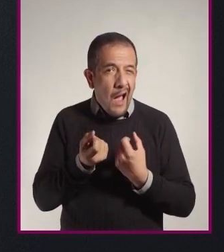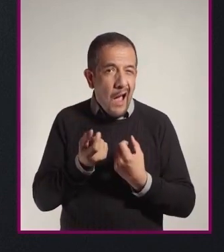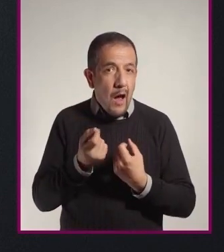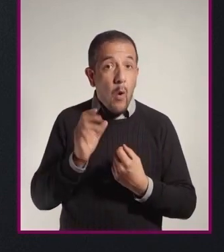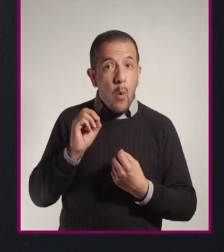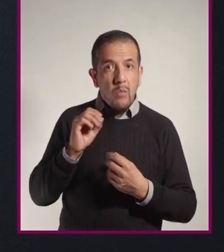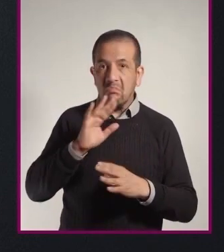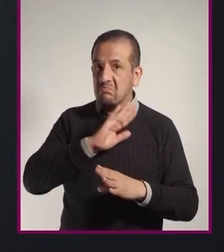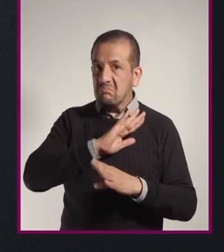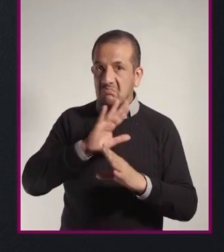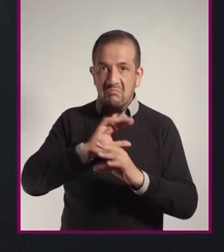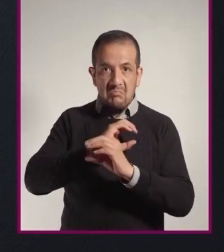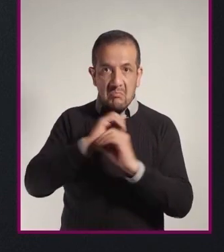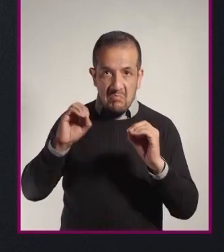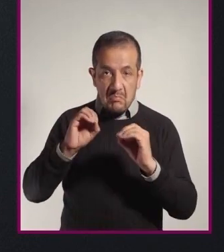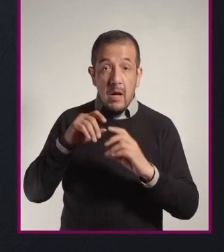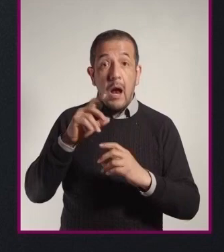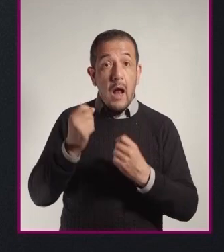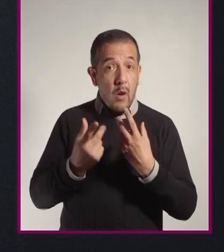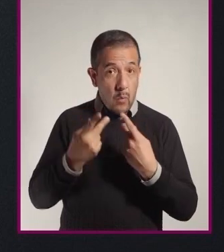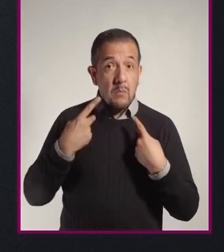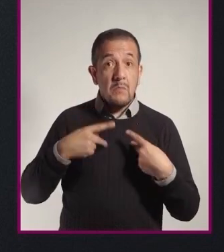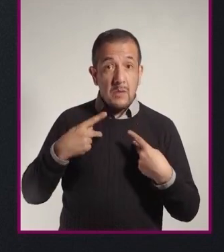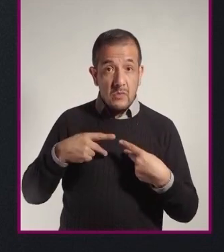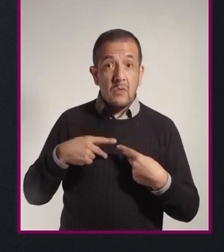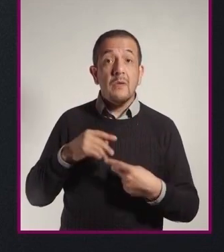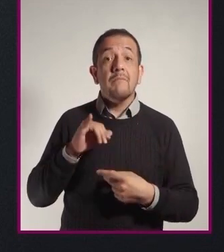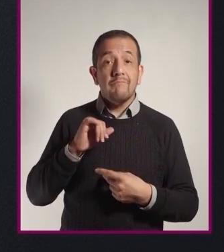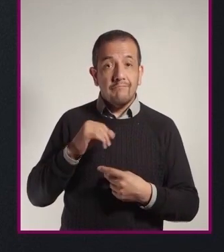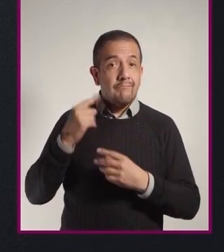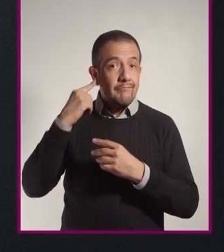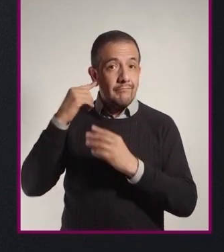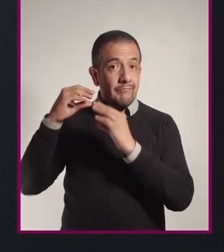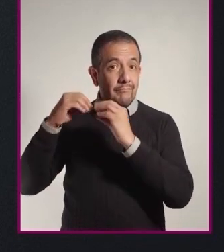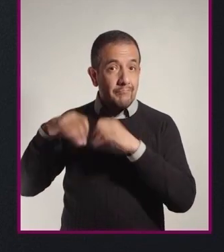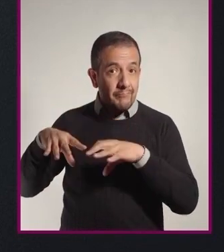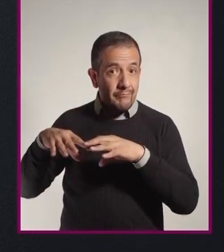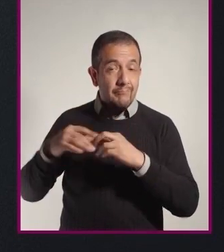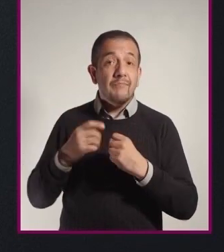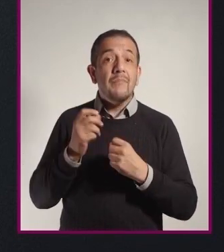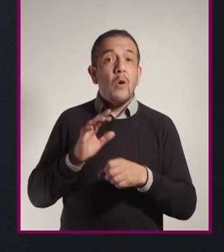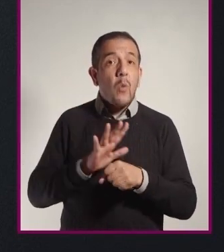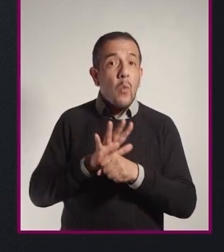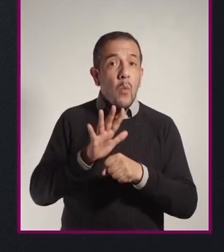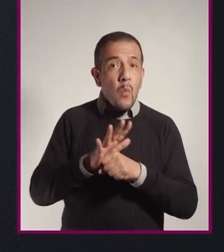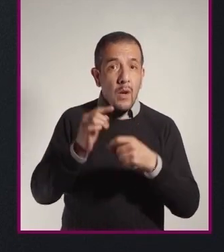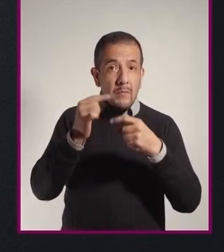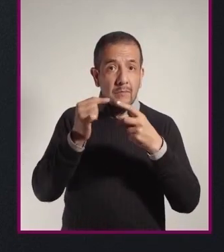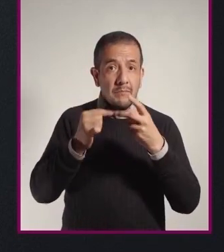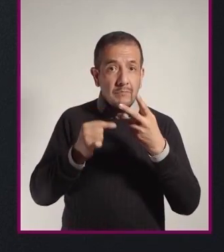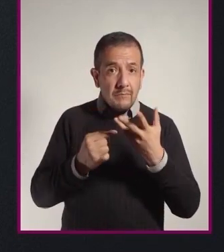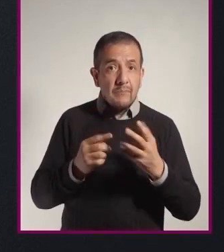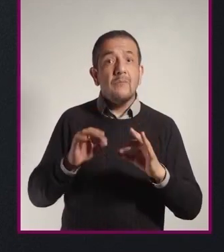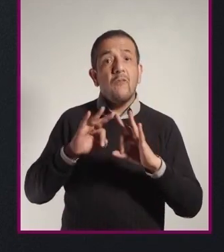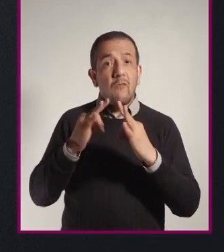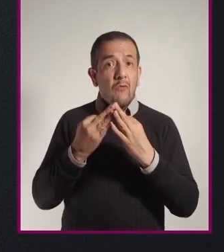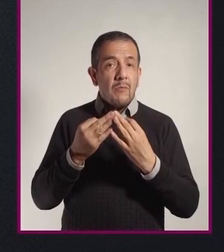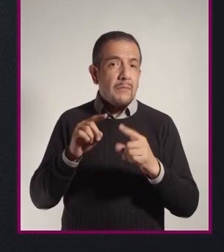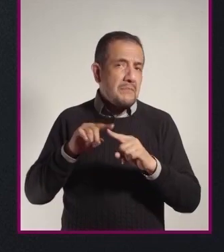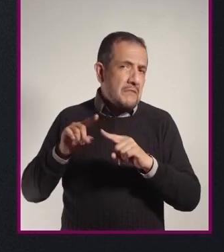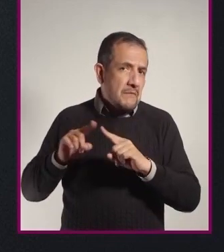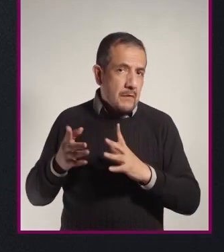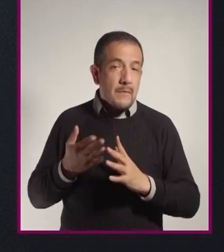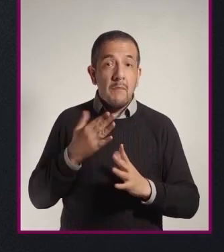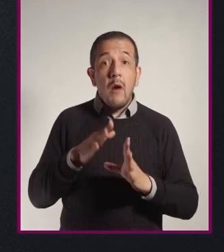de cada 16 personas en todo el mundo padece de pérdida auditiva. Los casos varían en su gravedad, y